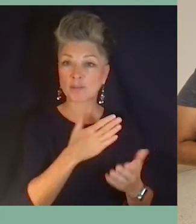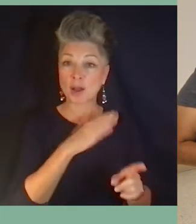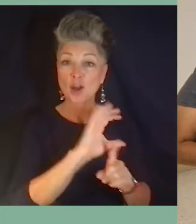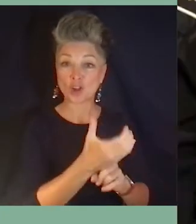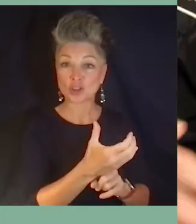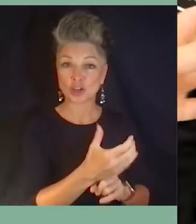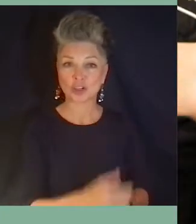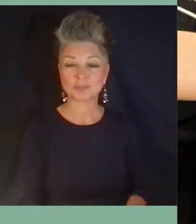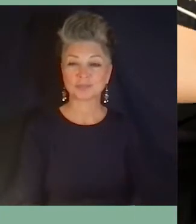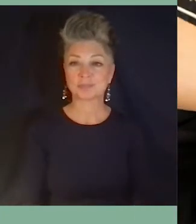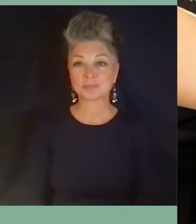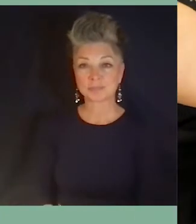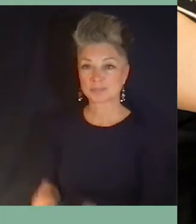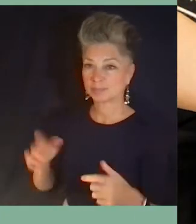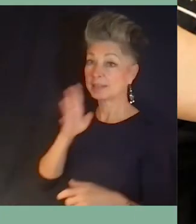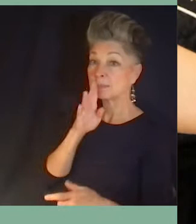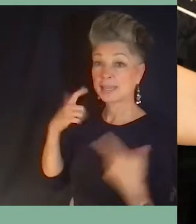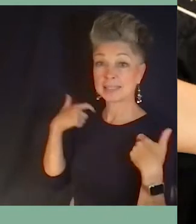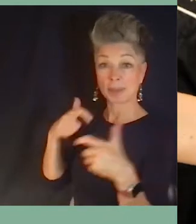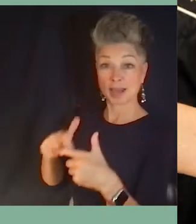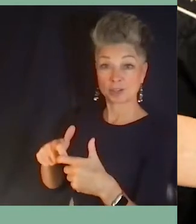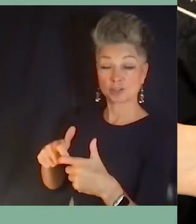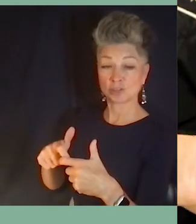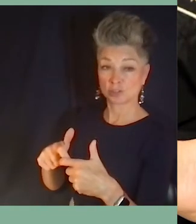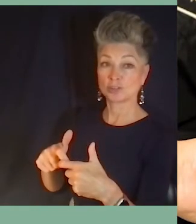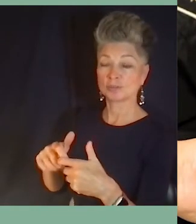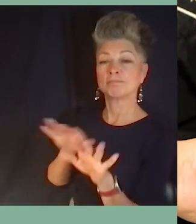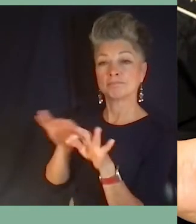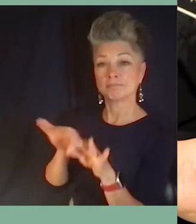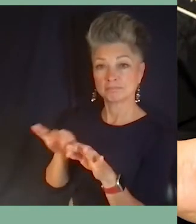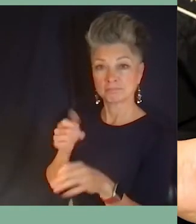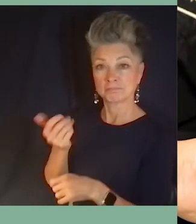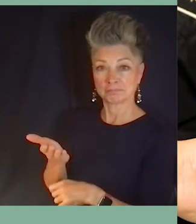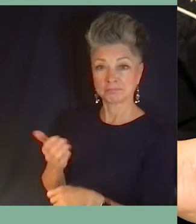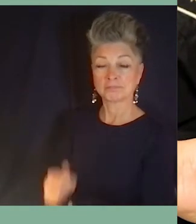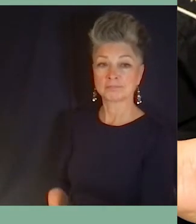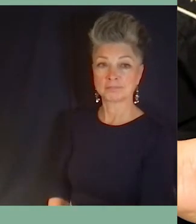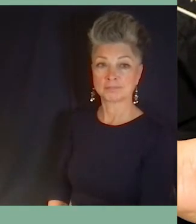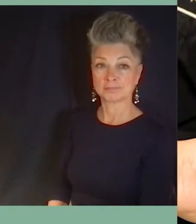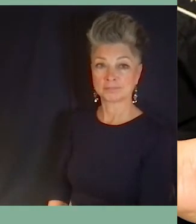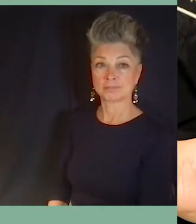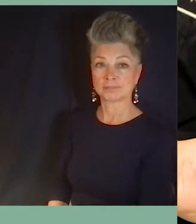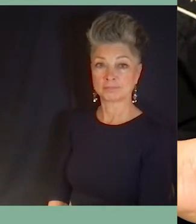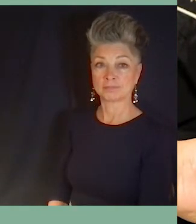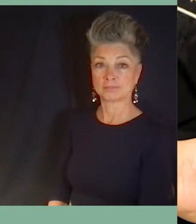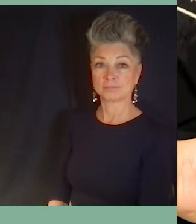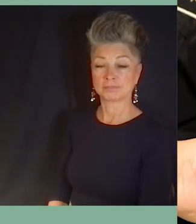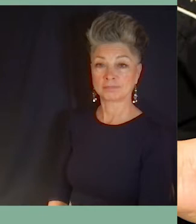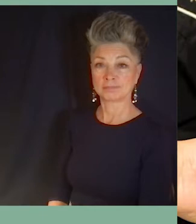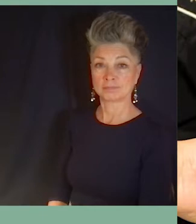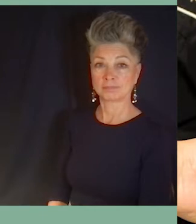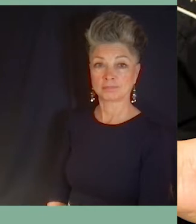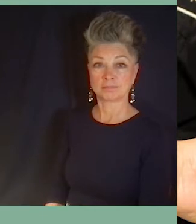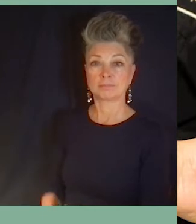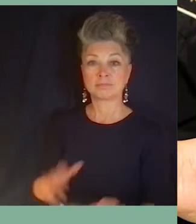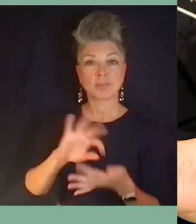culture. Esta es una cazuela de barro que se utiliza para cocinar diferentes